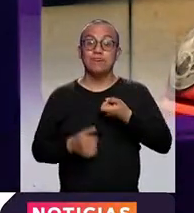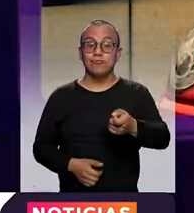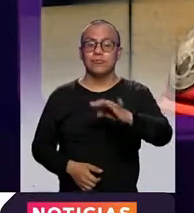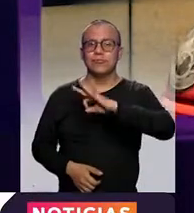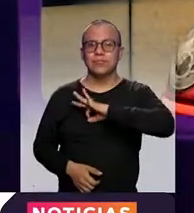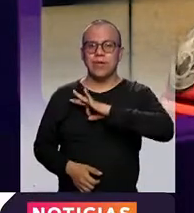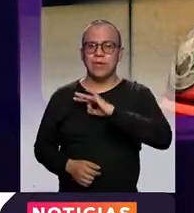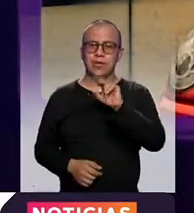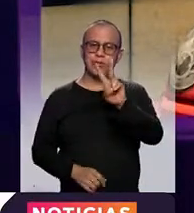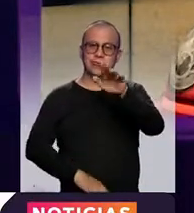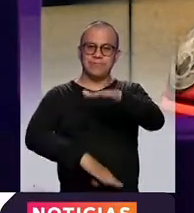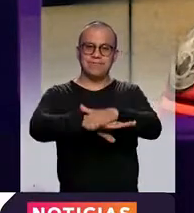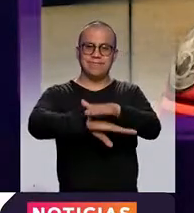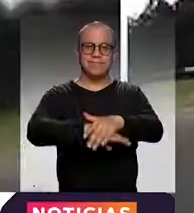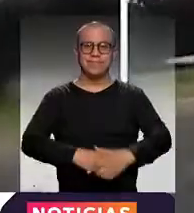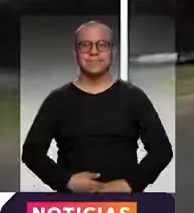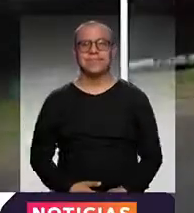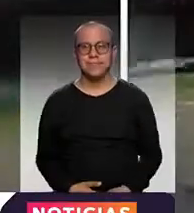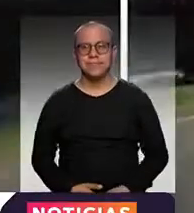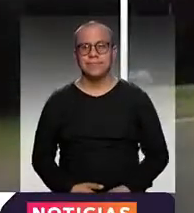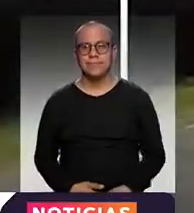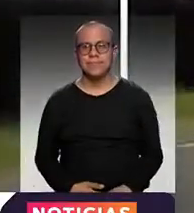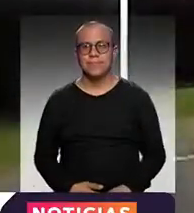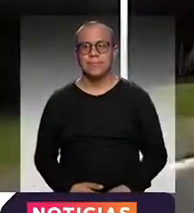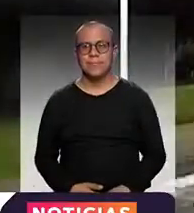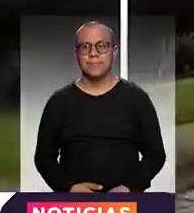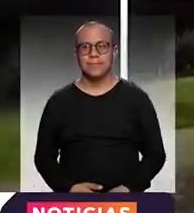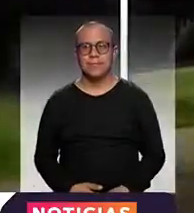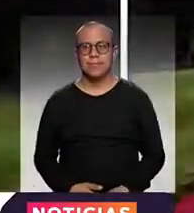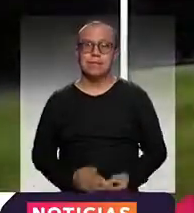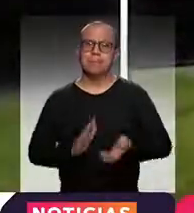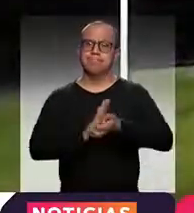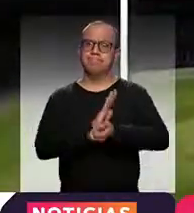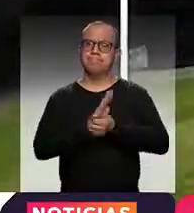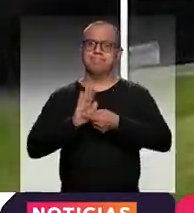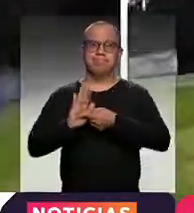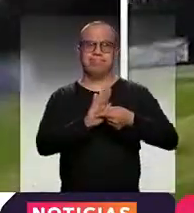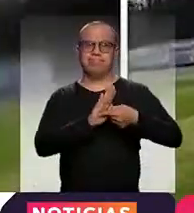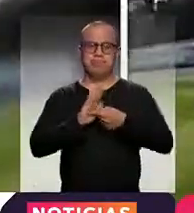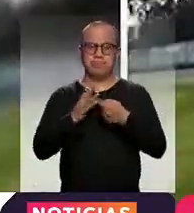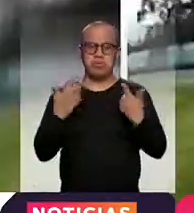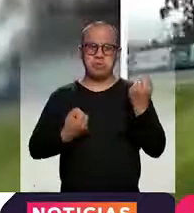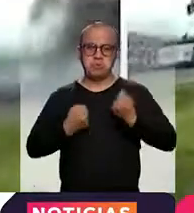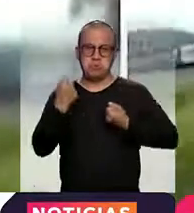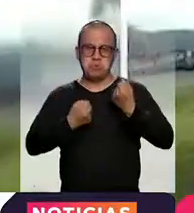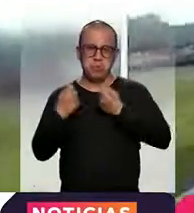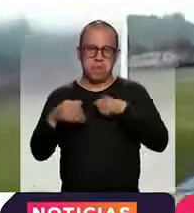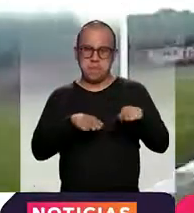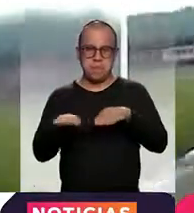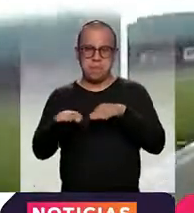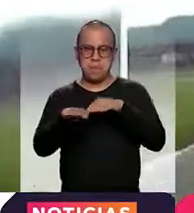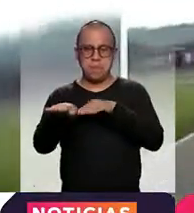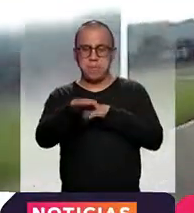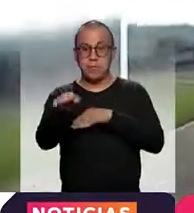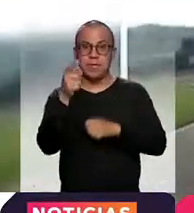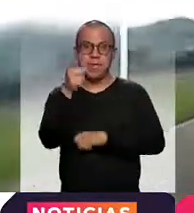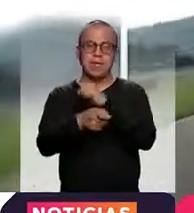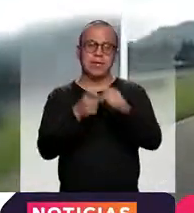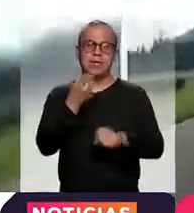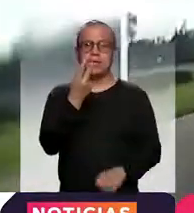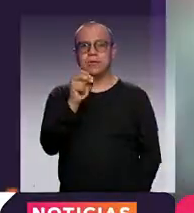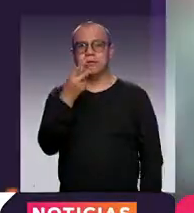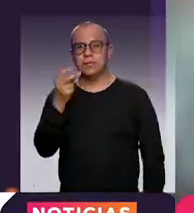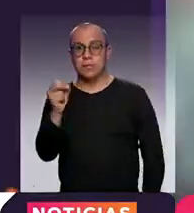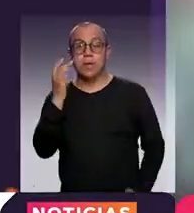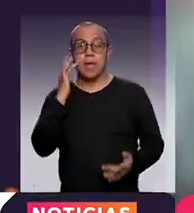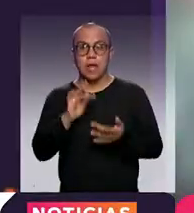sábado desde las 2 de la tarde. Con una destacada actuación en el Campeonato Nacional de Automovilismo 2020 en la categoría